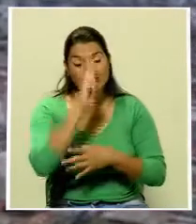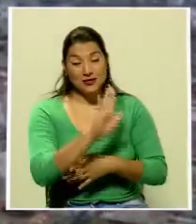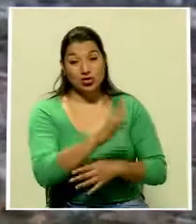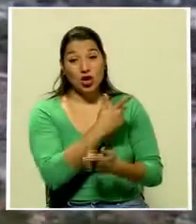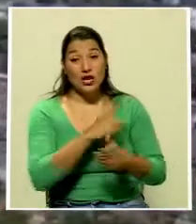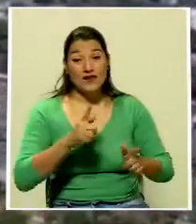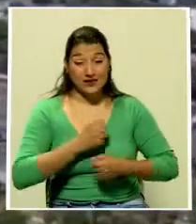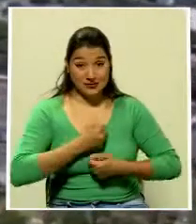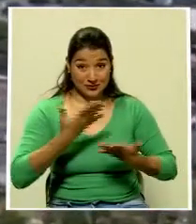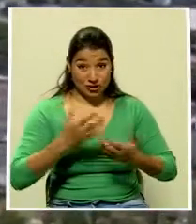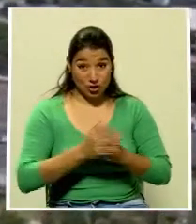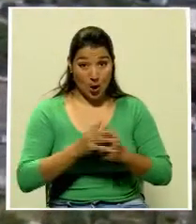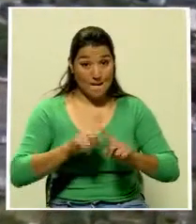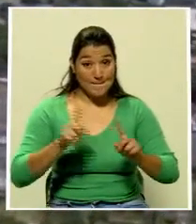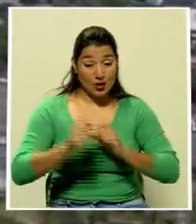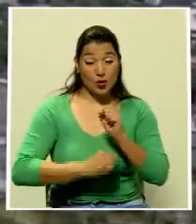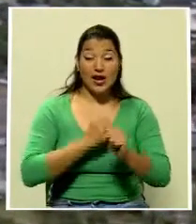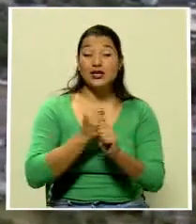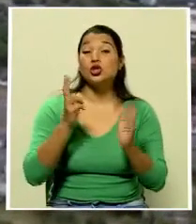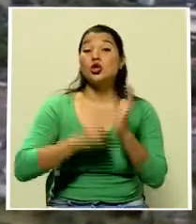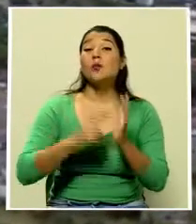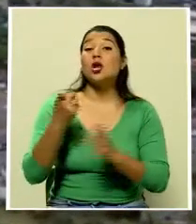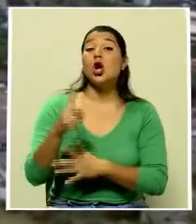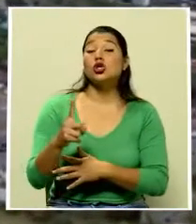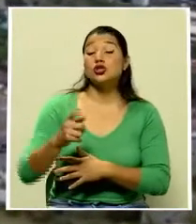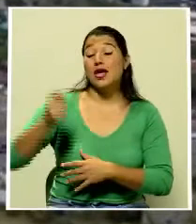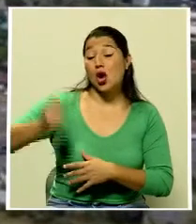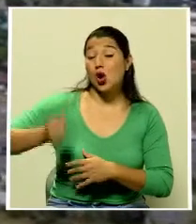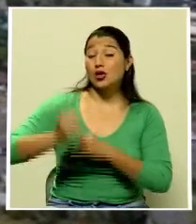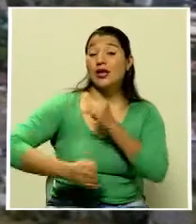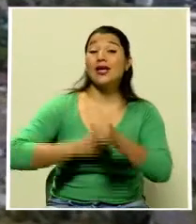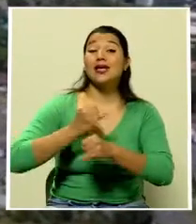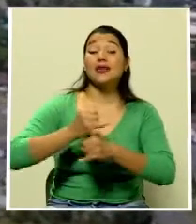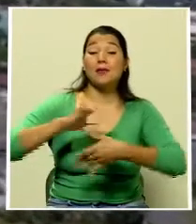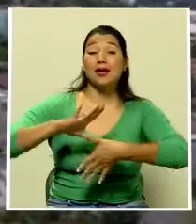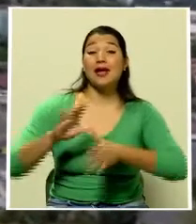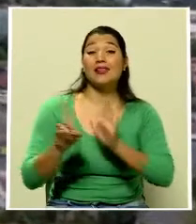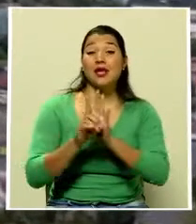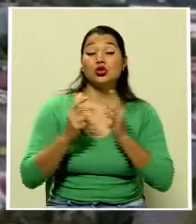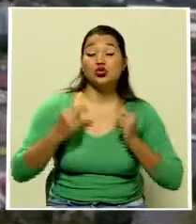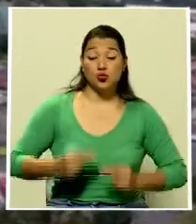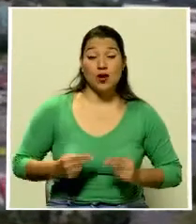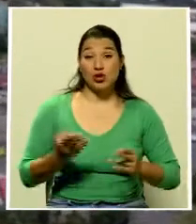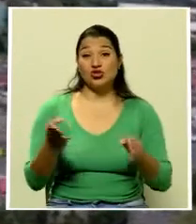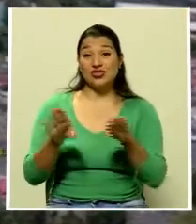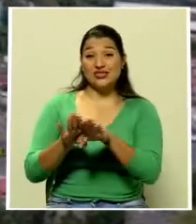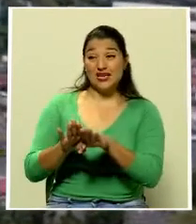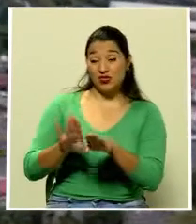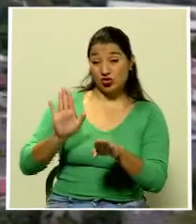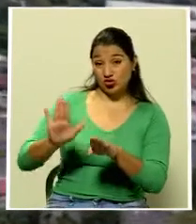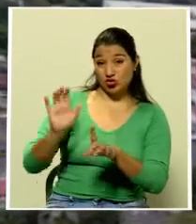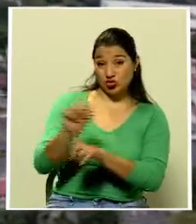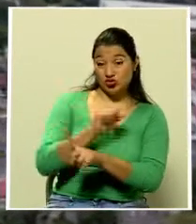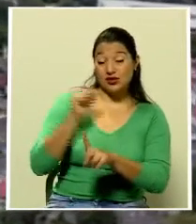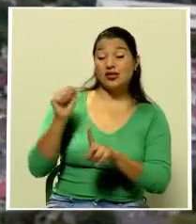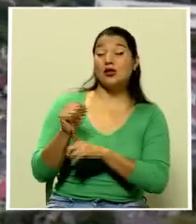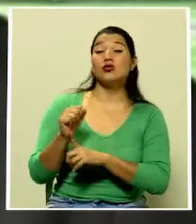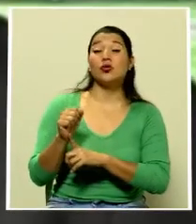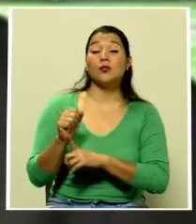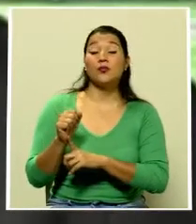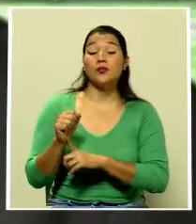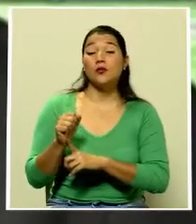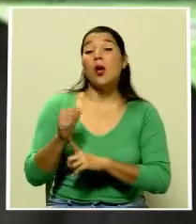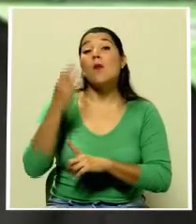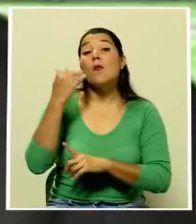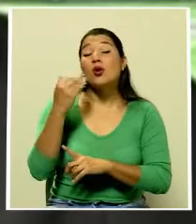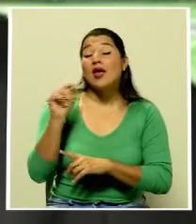expresión. Sin embargo, en el 2011, la Corte Interamericana de Derechos Humanos cerró el caso Mauricio Herrera Ulloa versus Costa Rica, tras